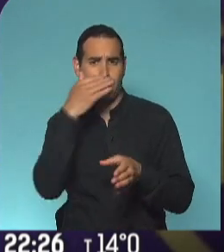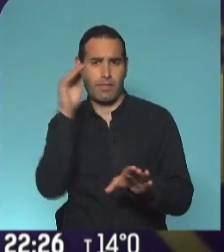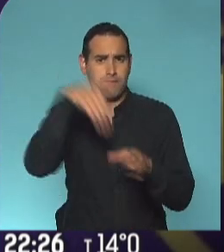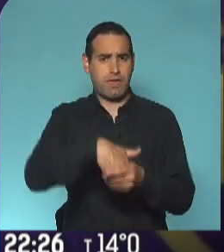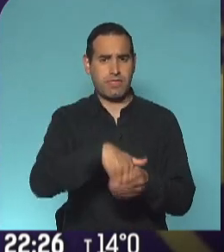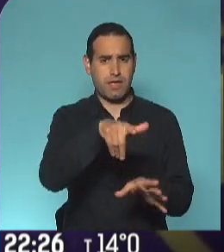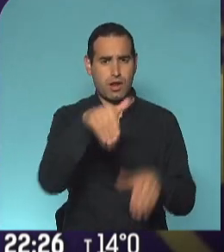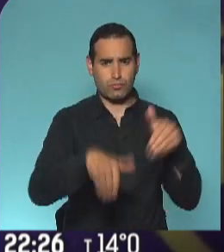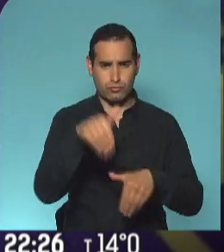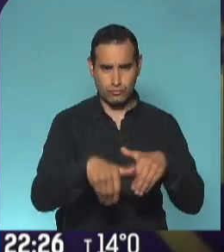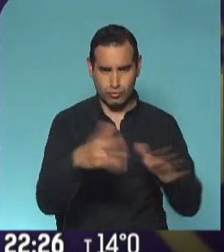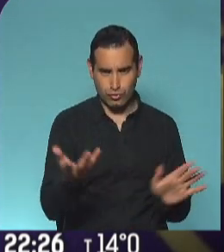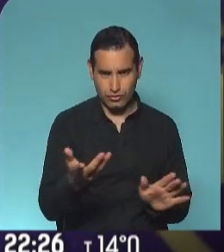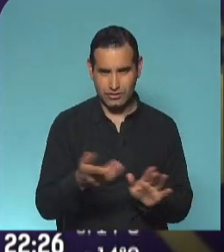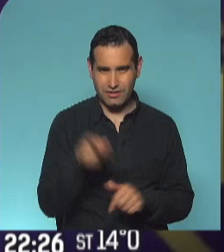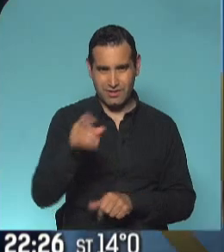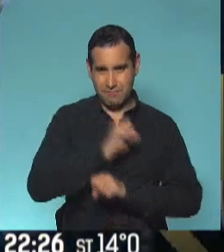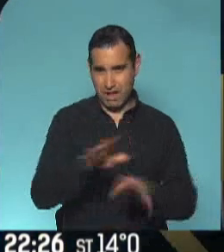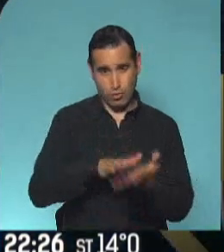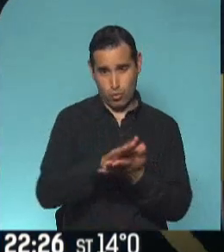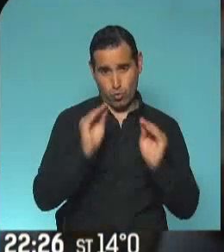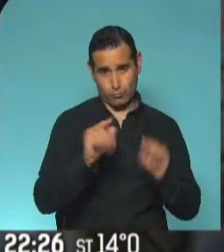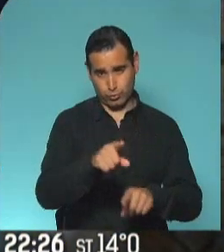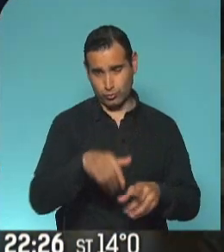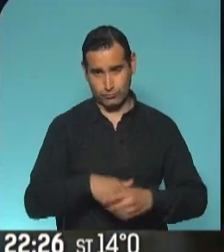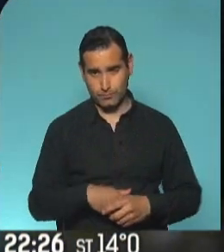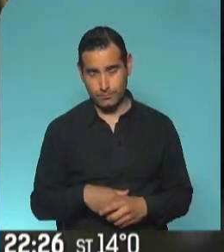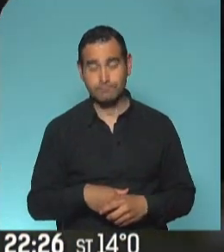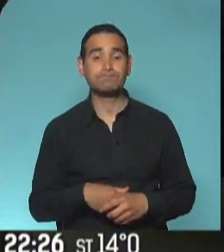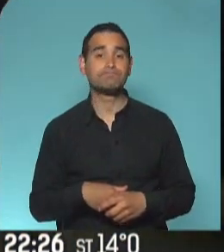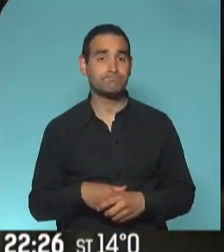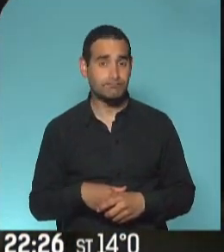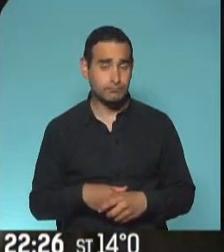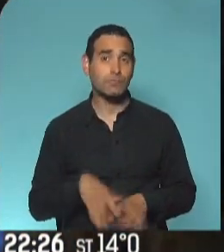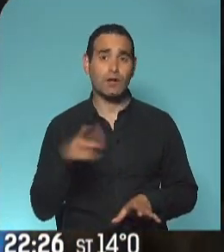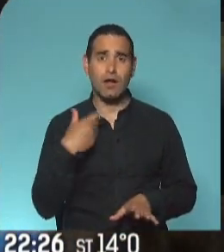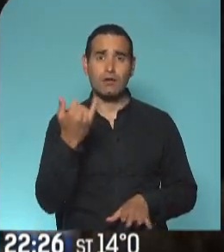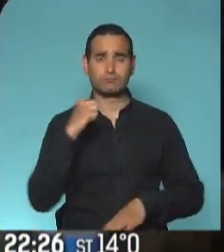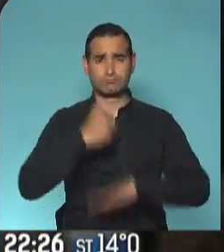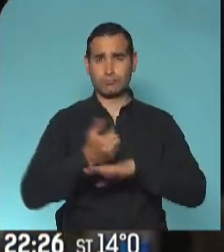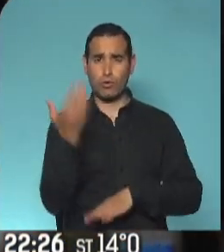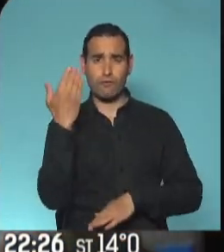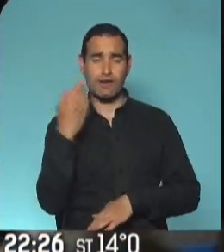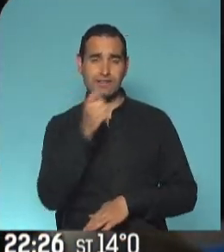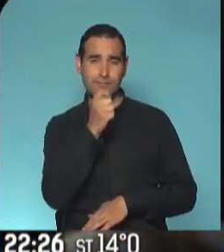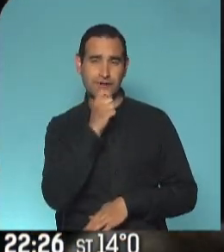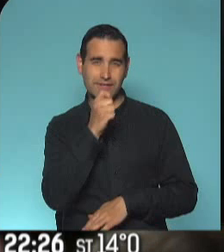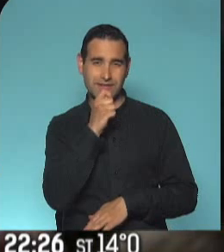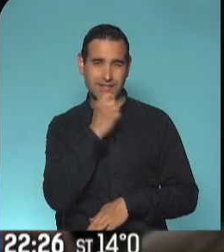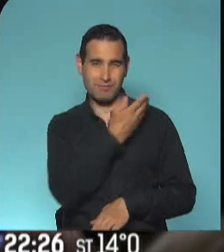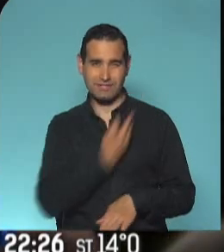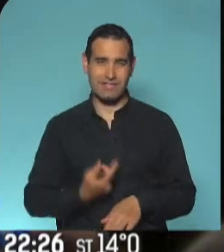campaign. It's hard to imagine a more corrupt course of conduct. Incluso durante una conferencia de prensa con el presidente de